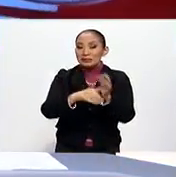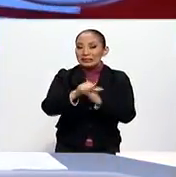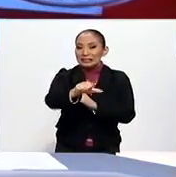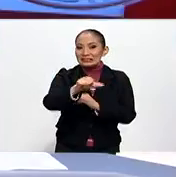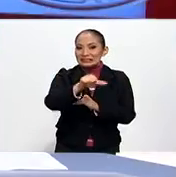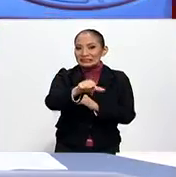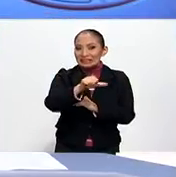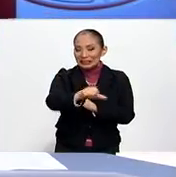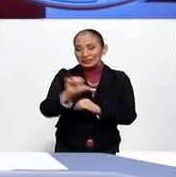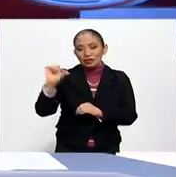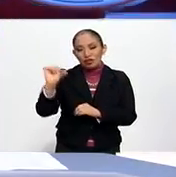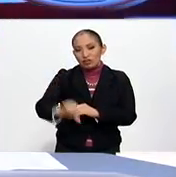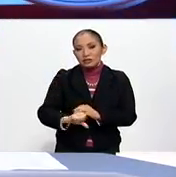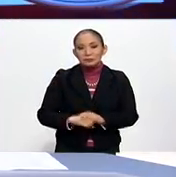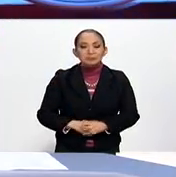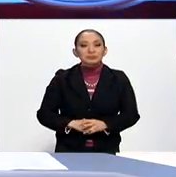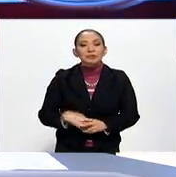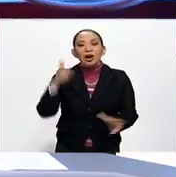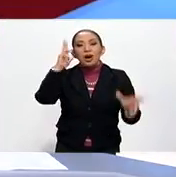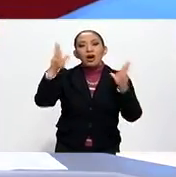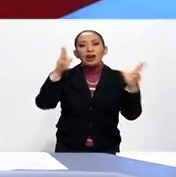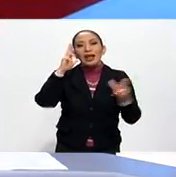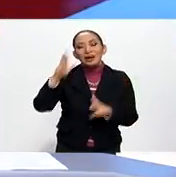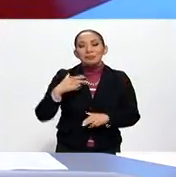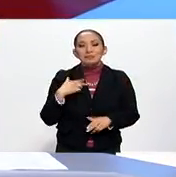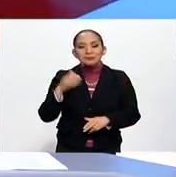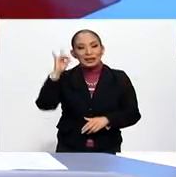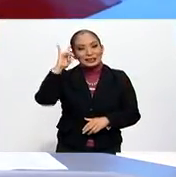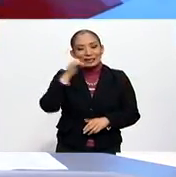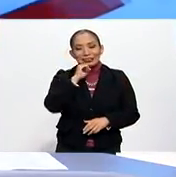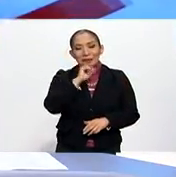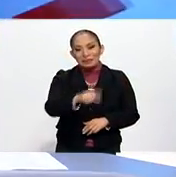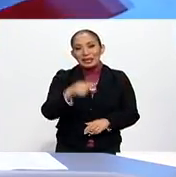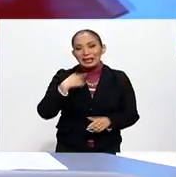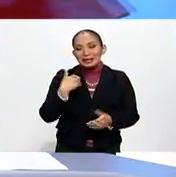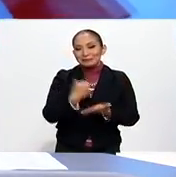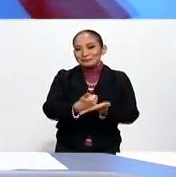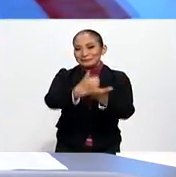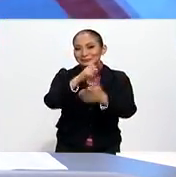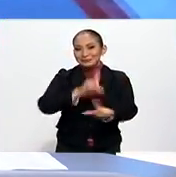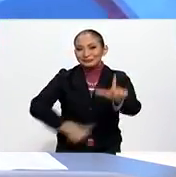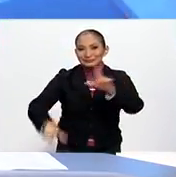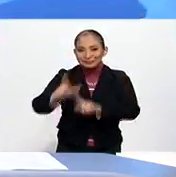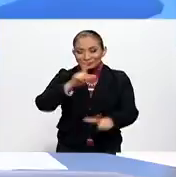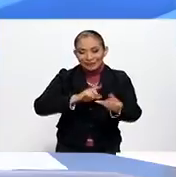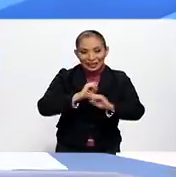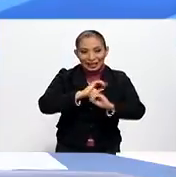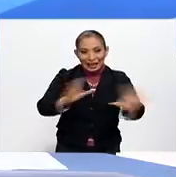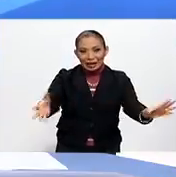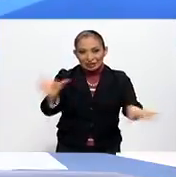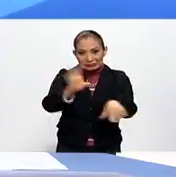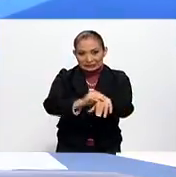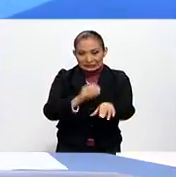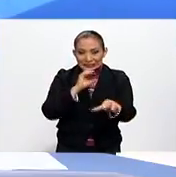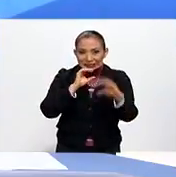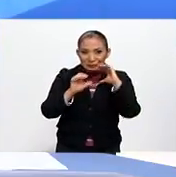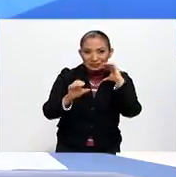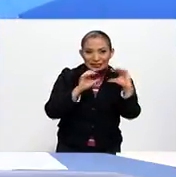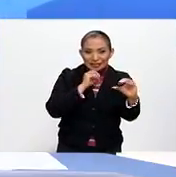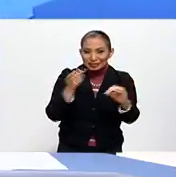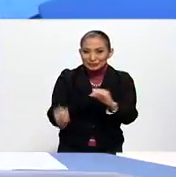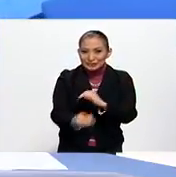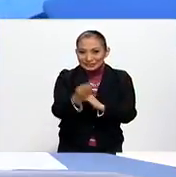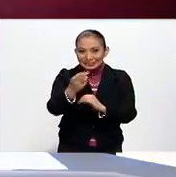2016, justamente hoy. Saludo con mucho gusto a Grisela Yebra, quien se encuentra en la lengua de señas y por supuesto nos permite llegar también